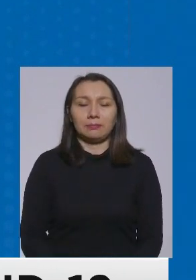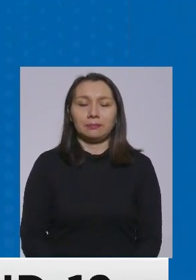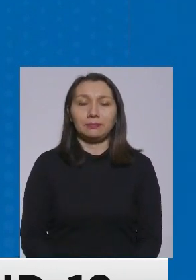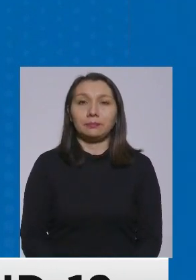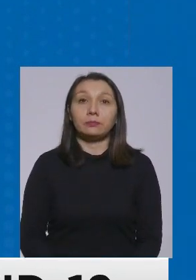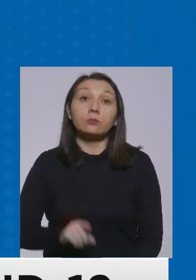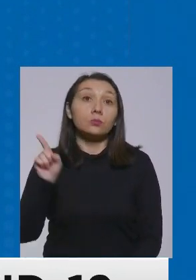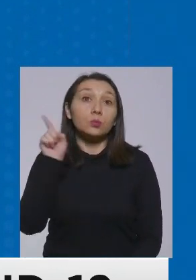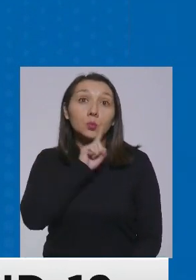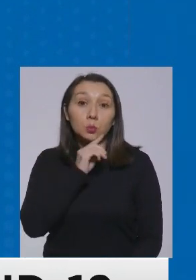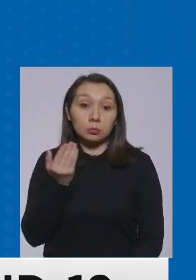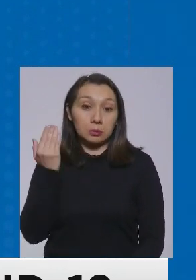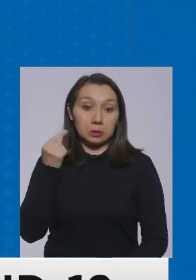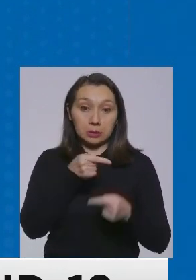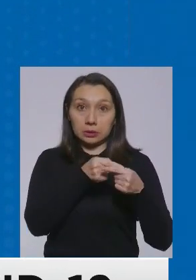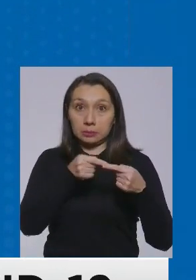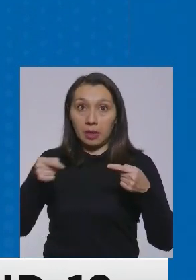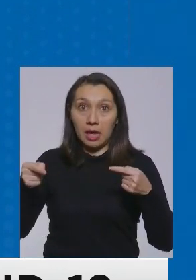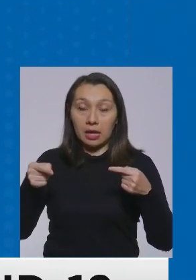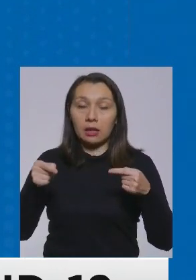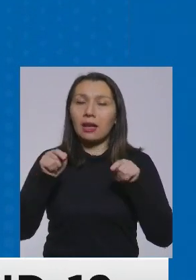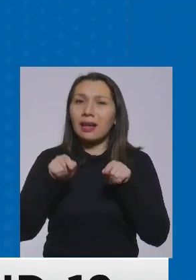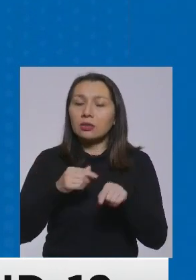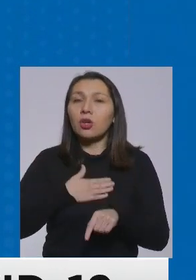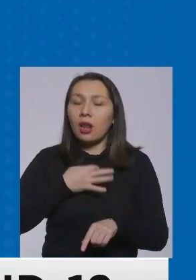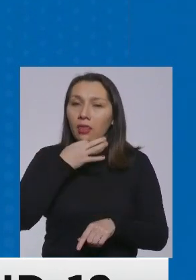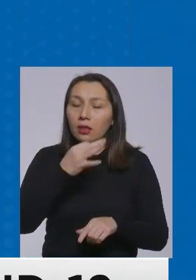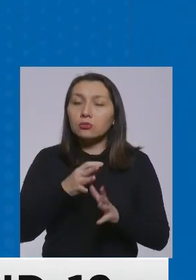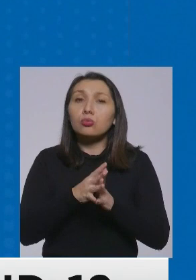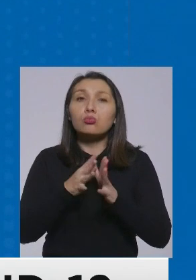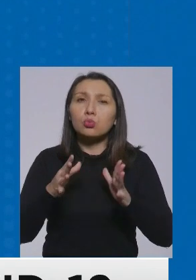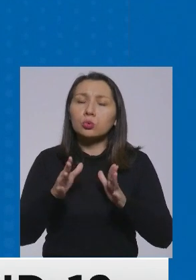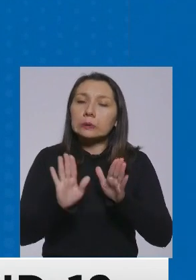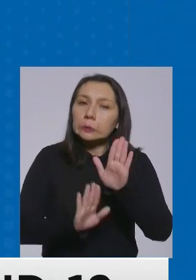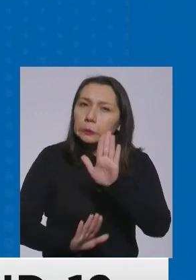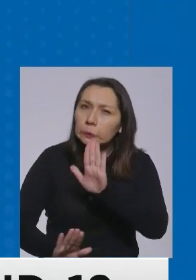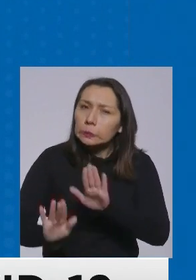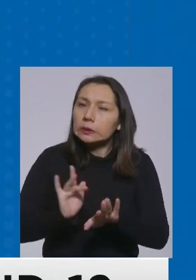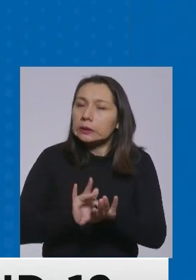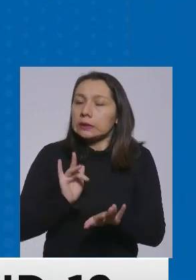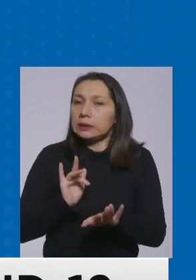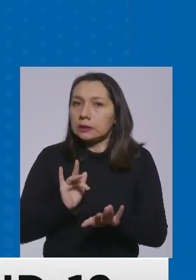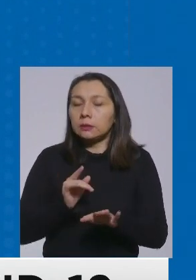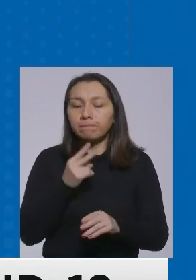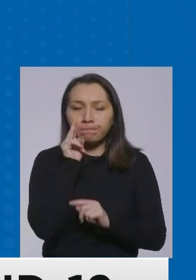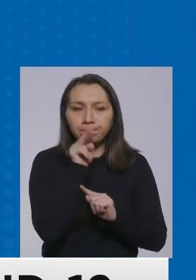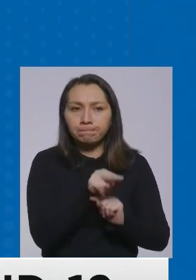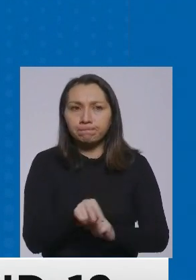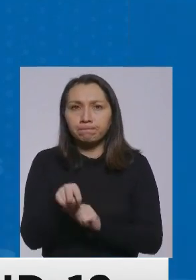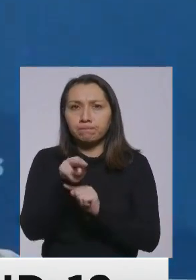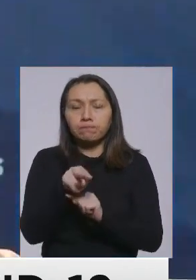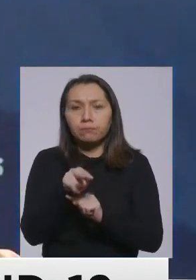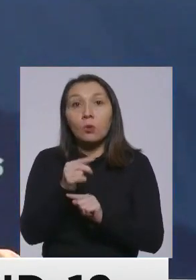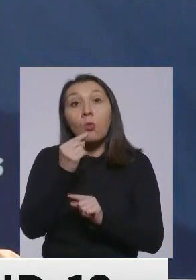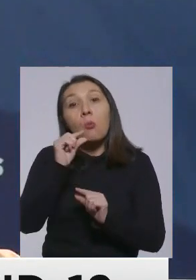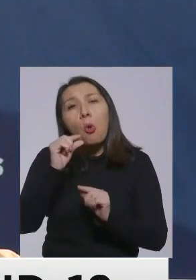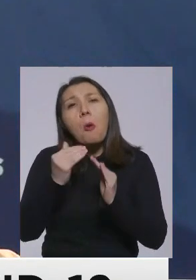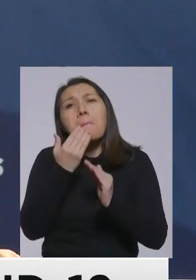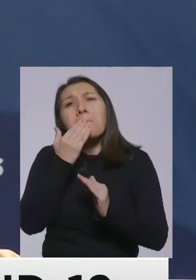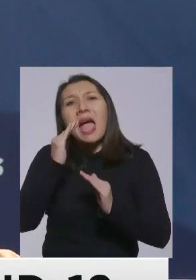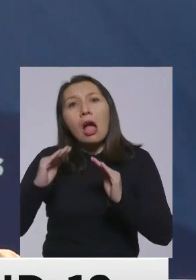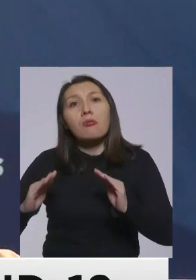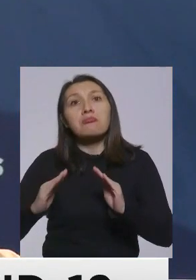en la última semana y esto quiero decirlo con mucha prudencia se observa una leve mejoría